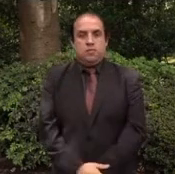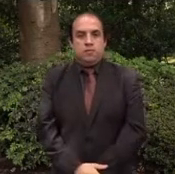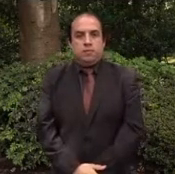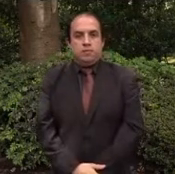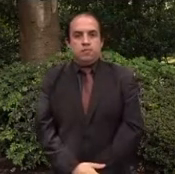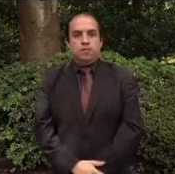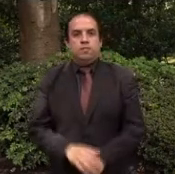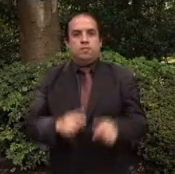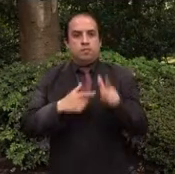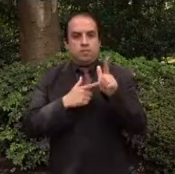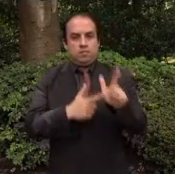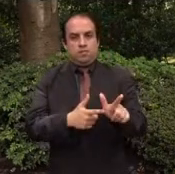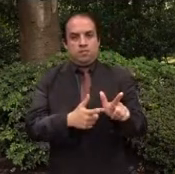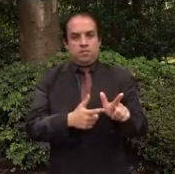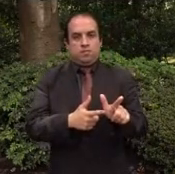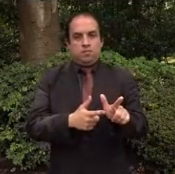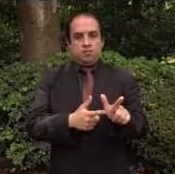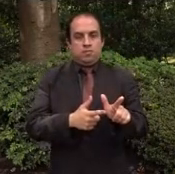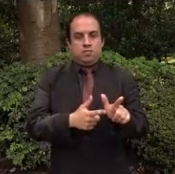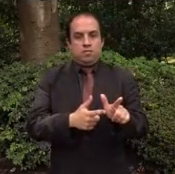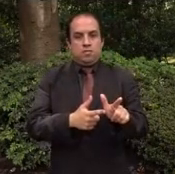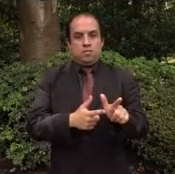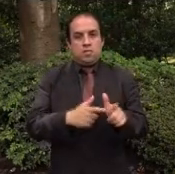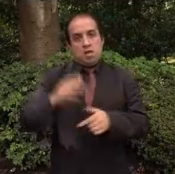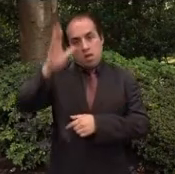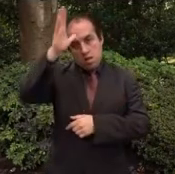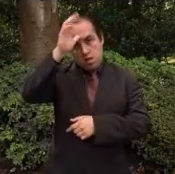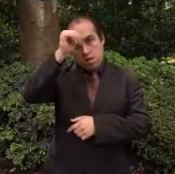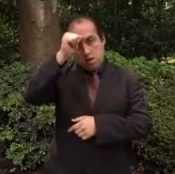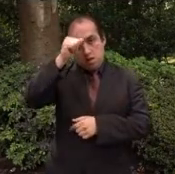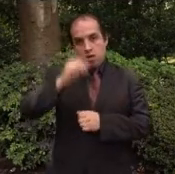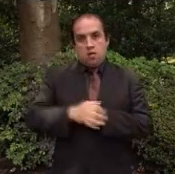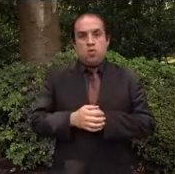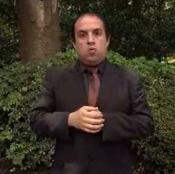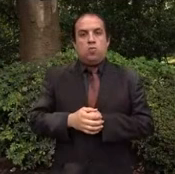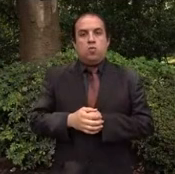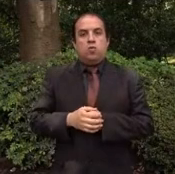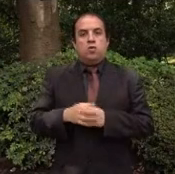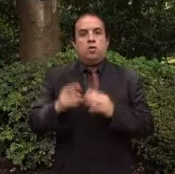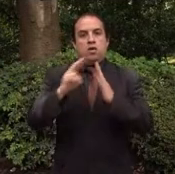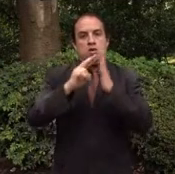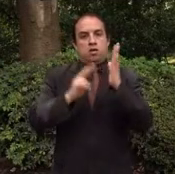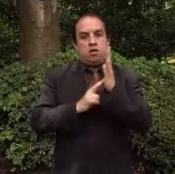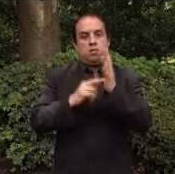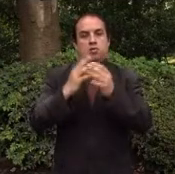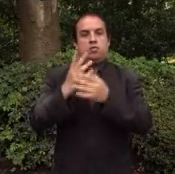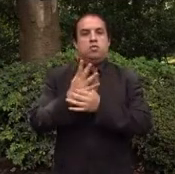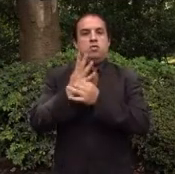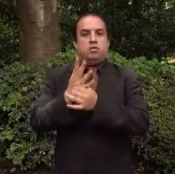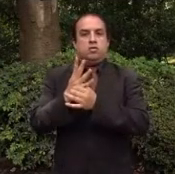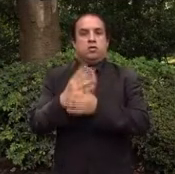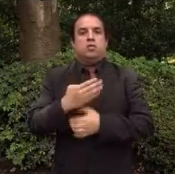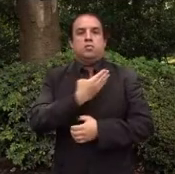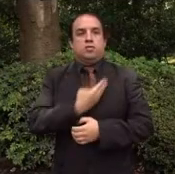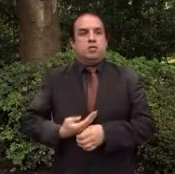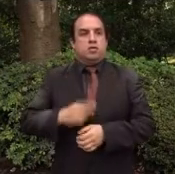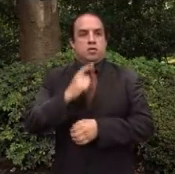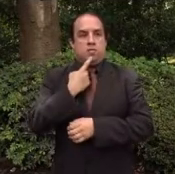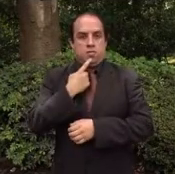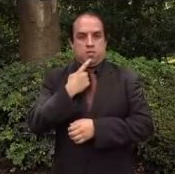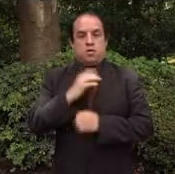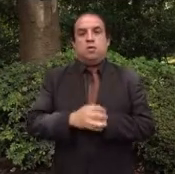A continuación, y conforme al protocolo establecido por el presidente de México, licenciado Andrés Manuel López